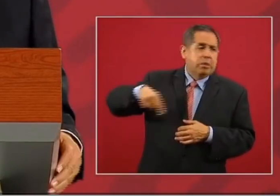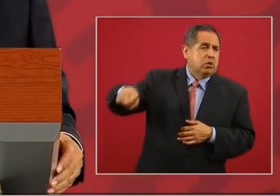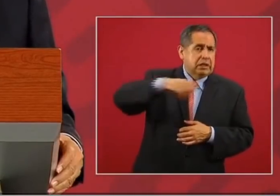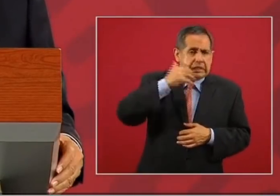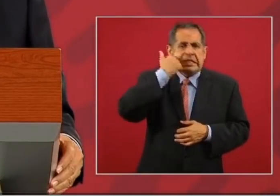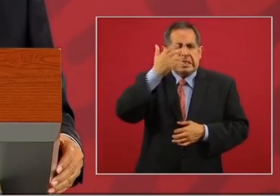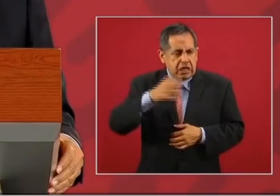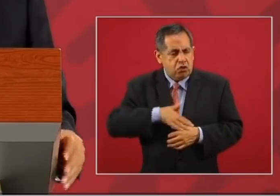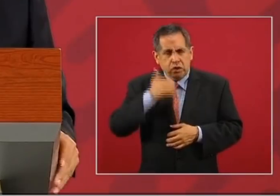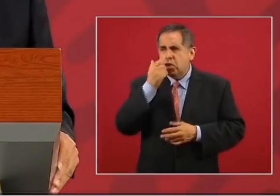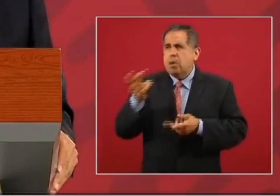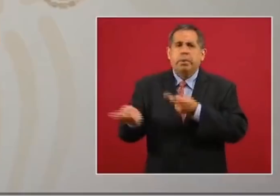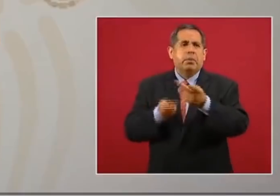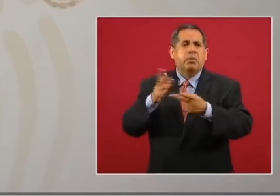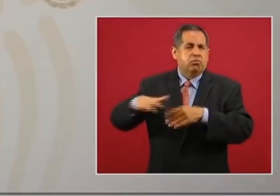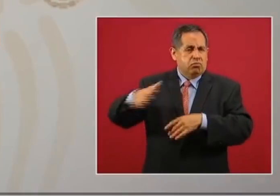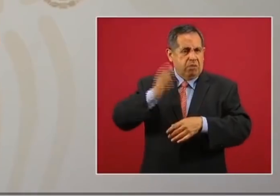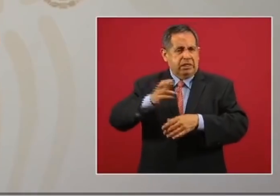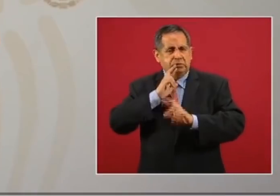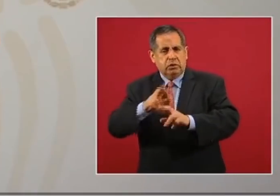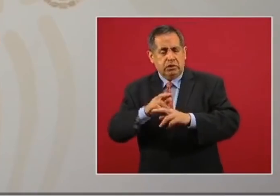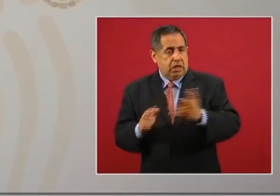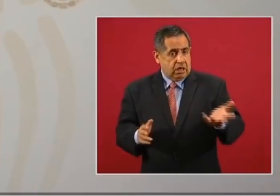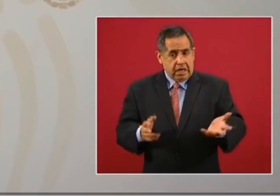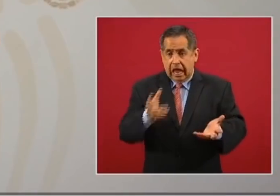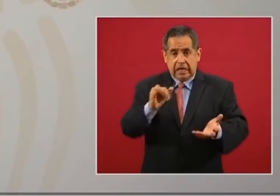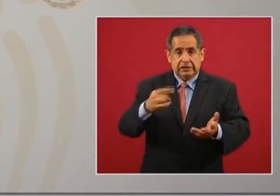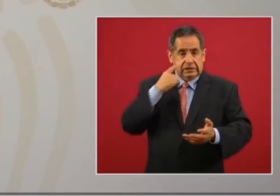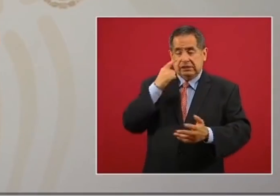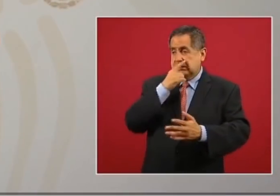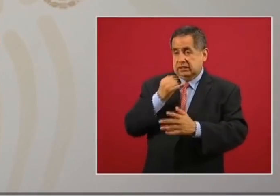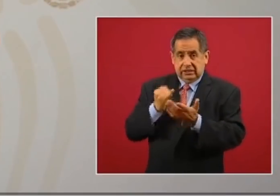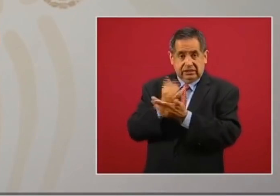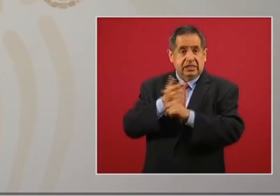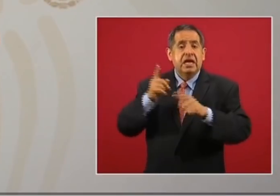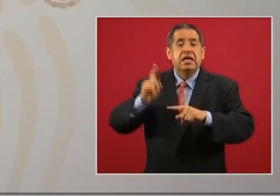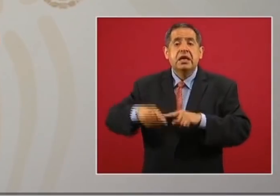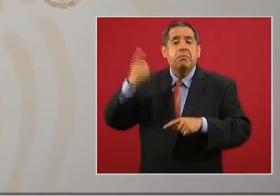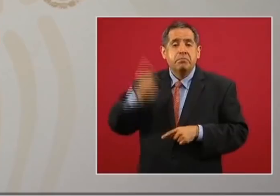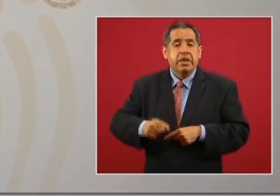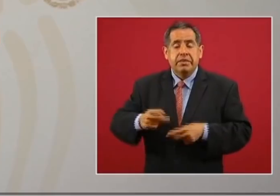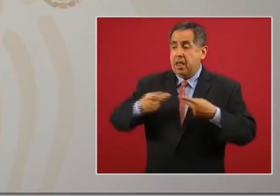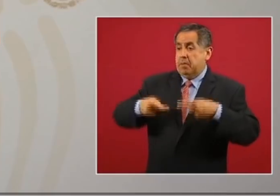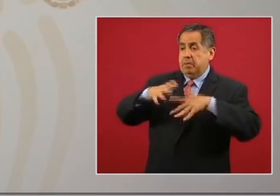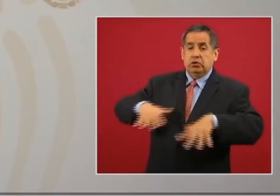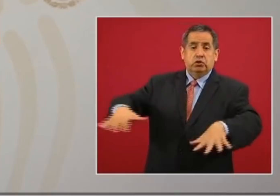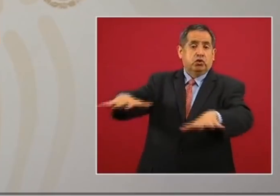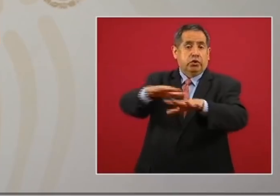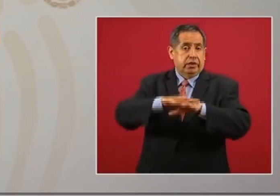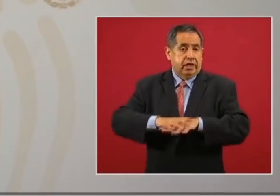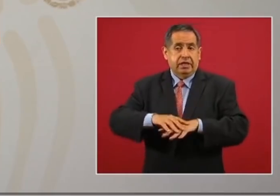consulta, porque en la democracia el pueblo es el que manda, el pueblo es el que decide,